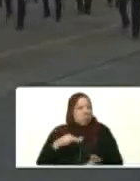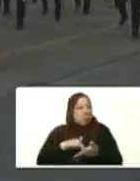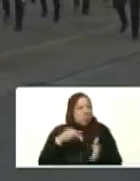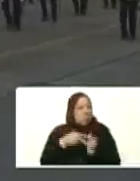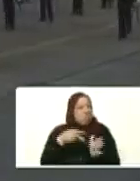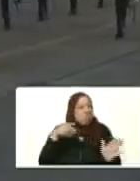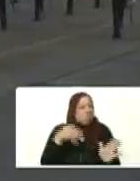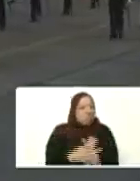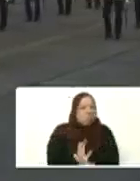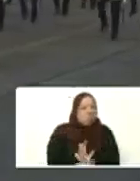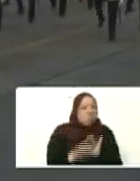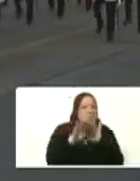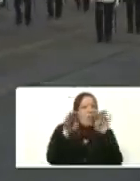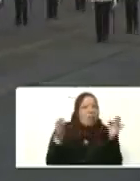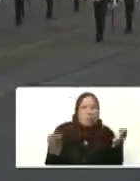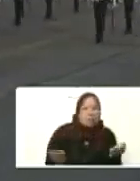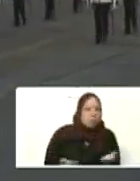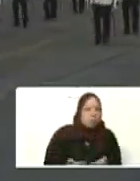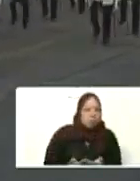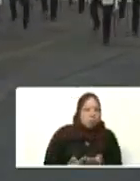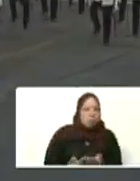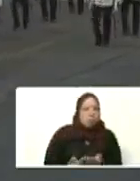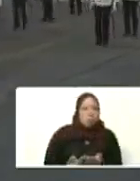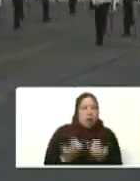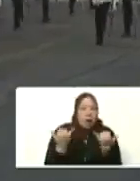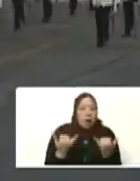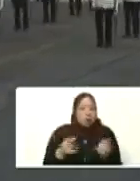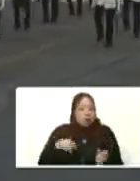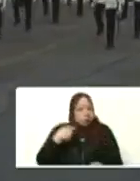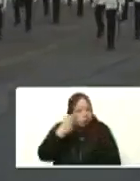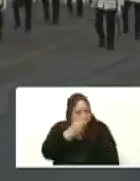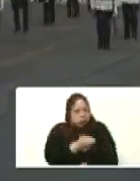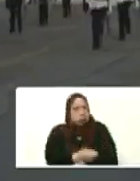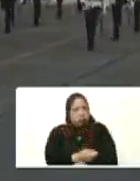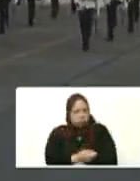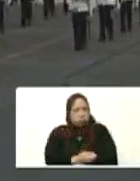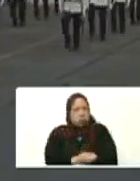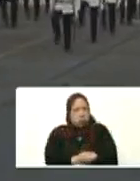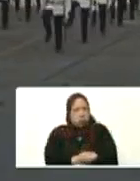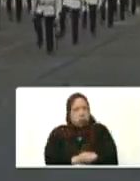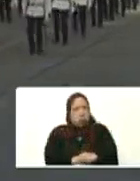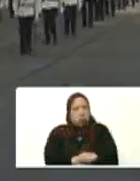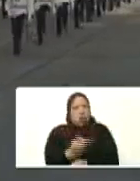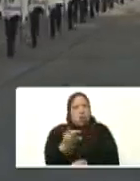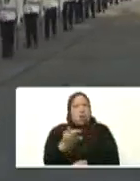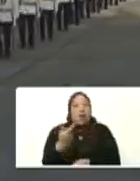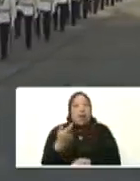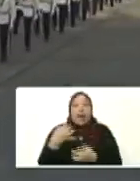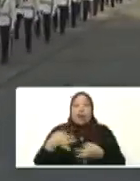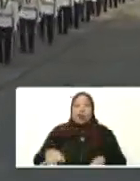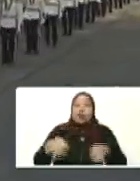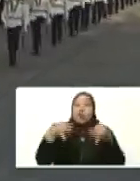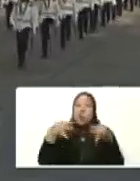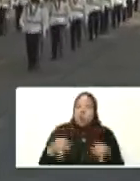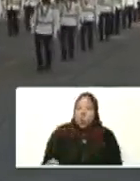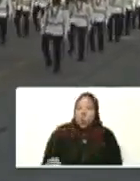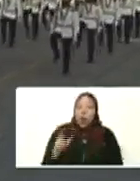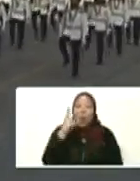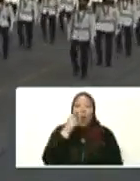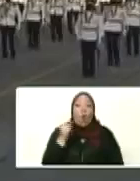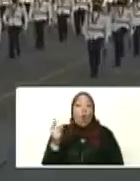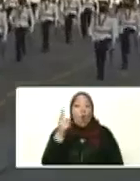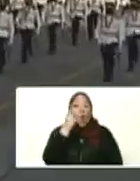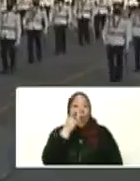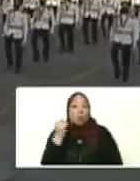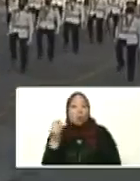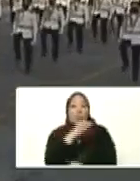del Mundo, y muy especialmente al momento de graduarse como oficiales, esta ceremonia constituye una tradición